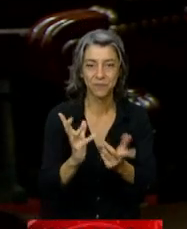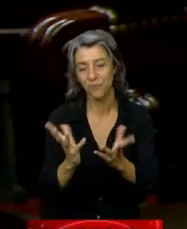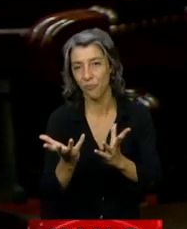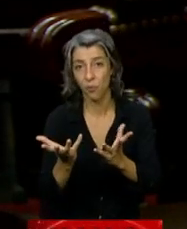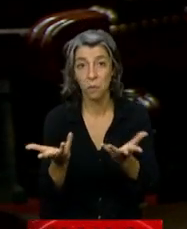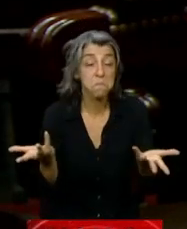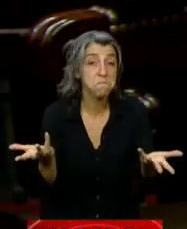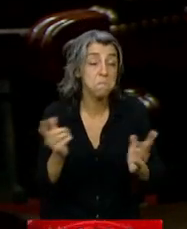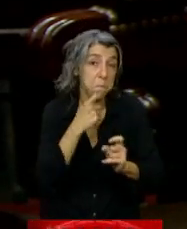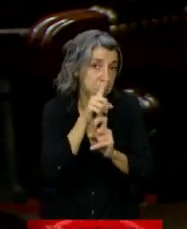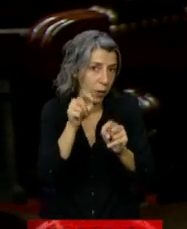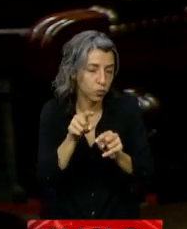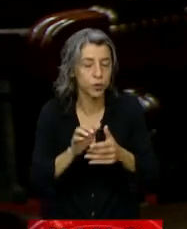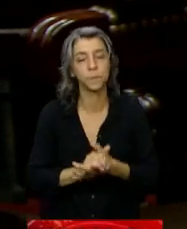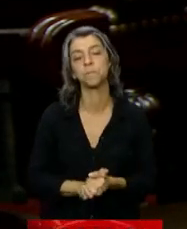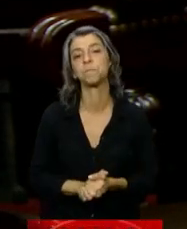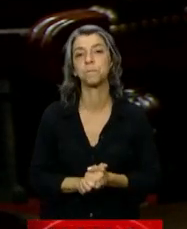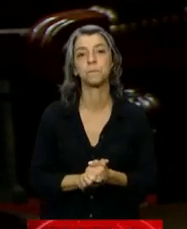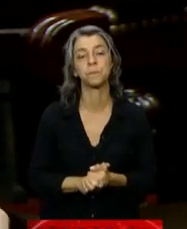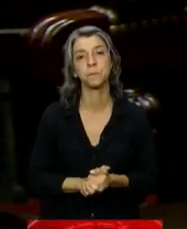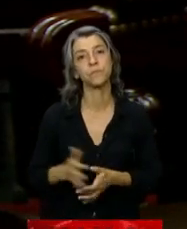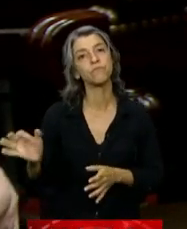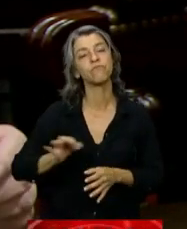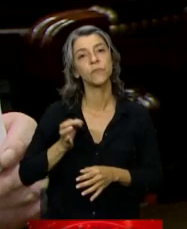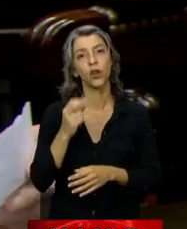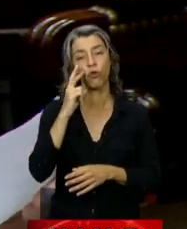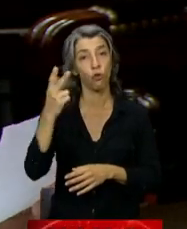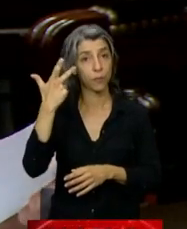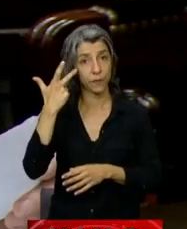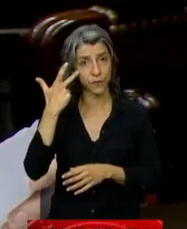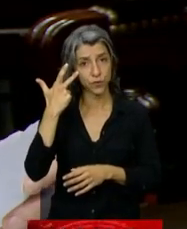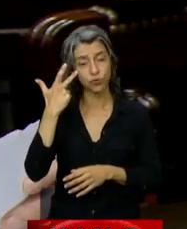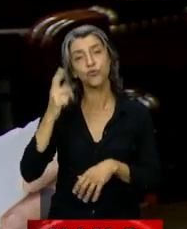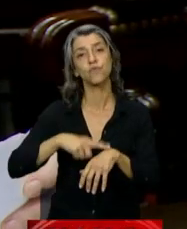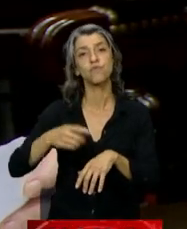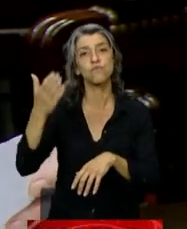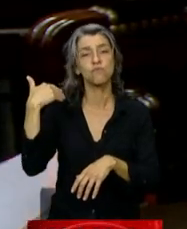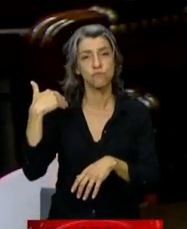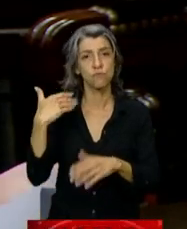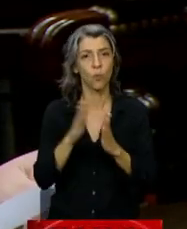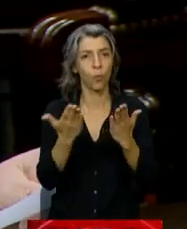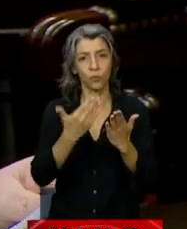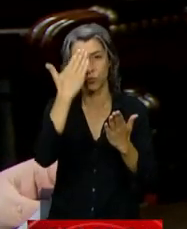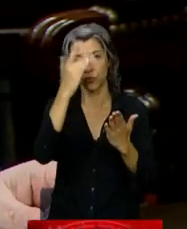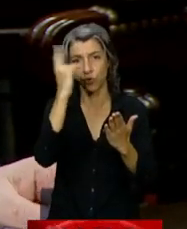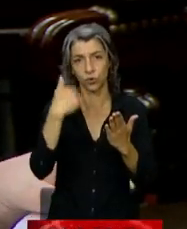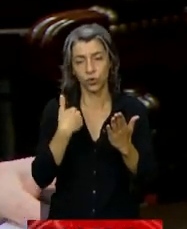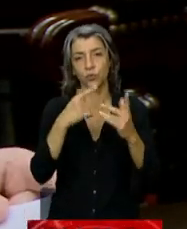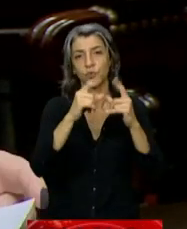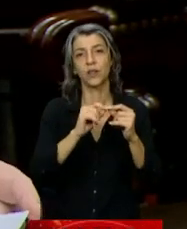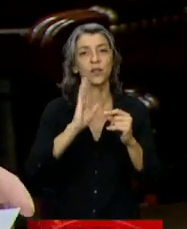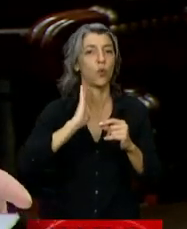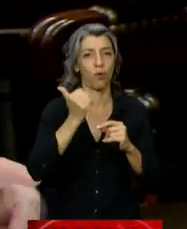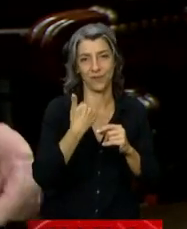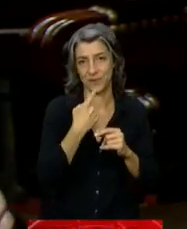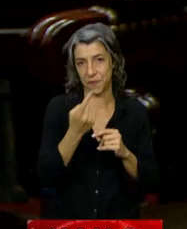en el año 2018, bajo el precepto constitucional del artículo 16 de que todos los ciudadanos